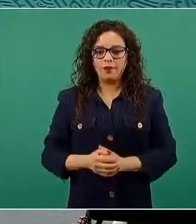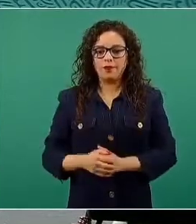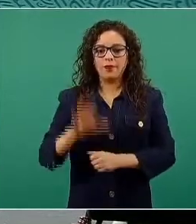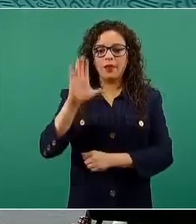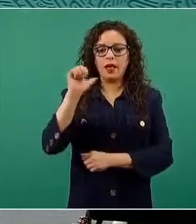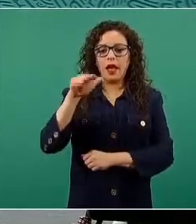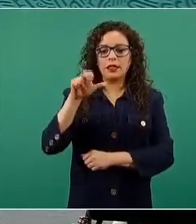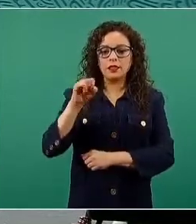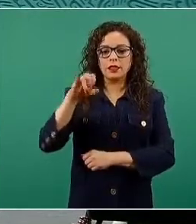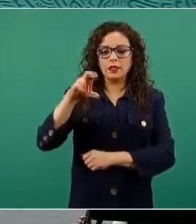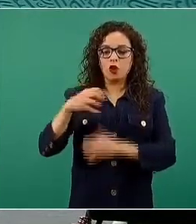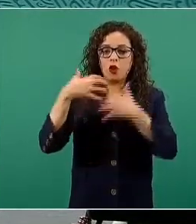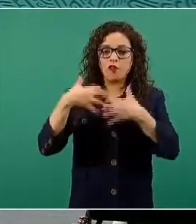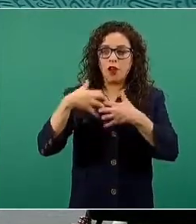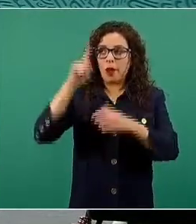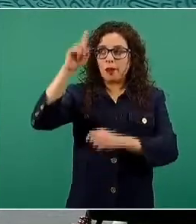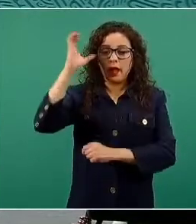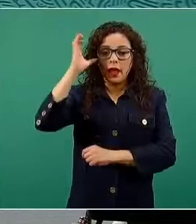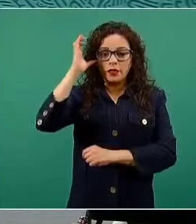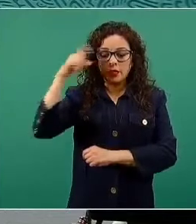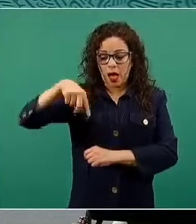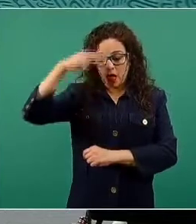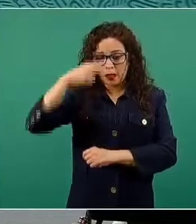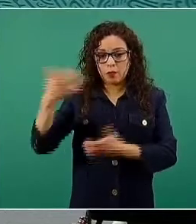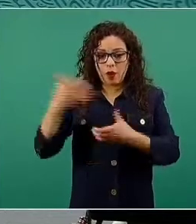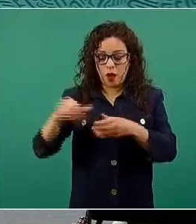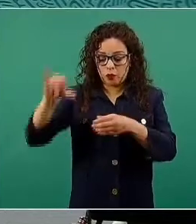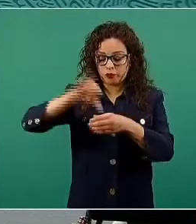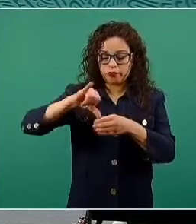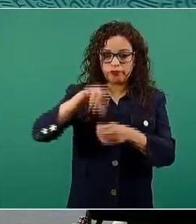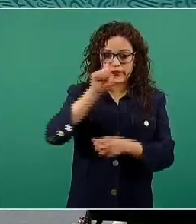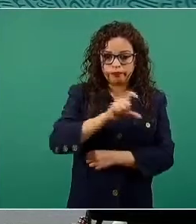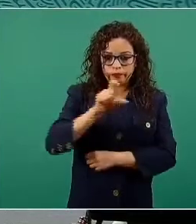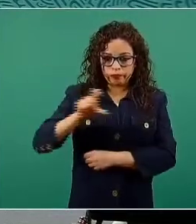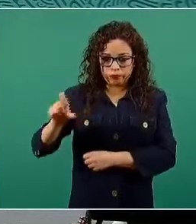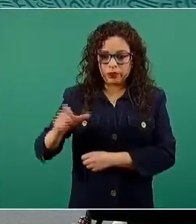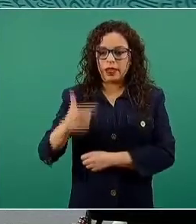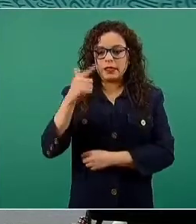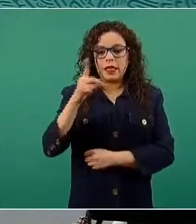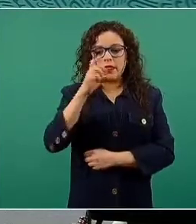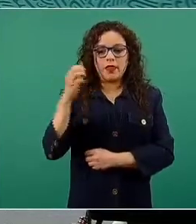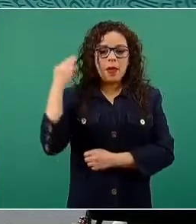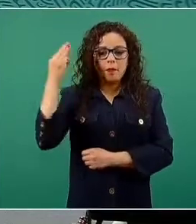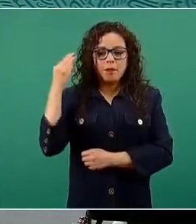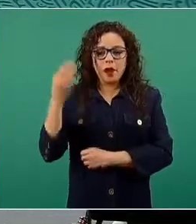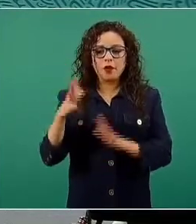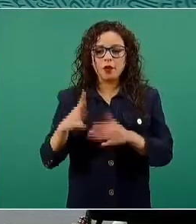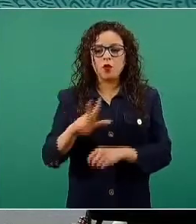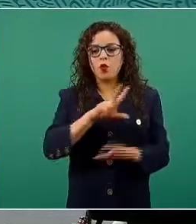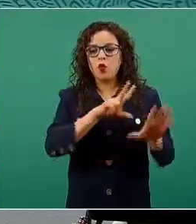se envasa en México y esta semana se tiene contemplado que el 7 de mayo se liberen